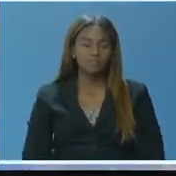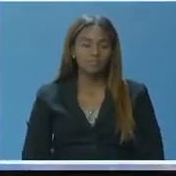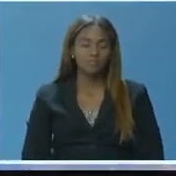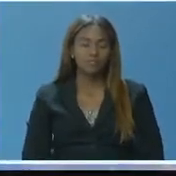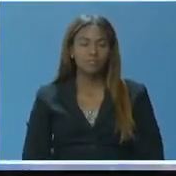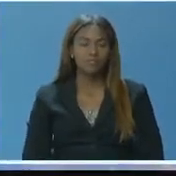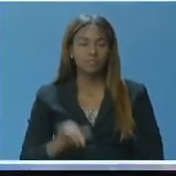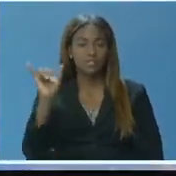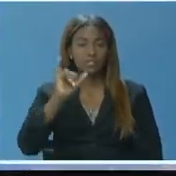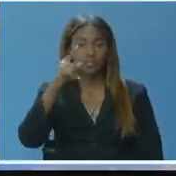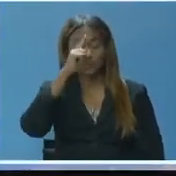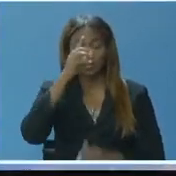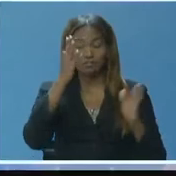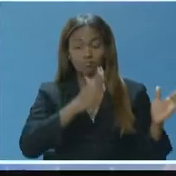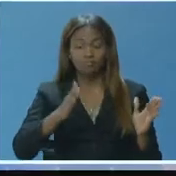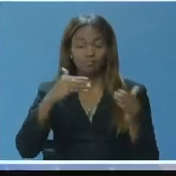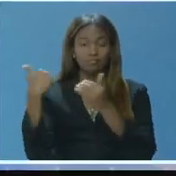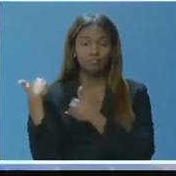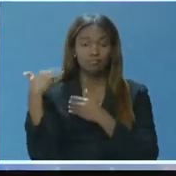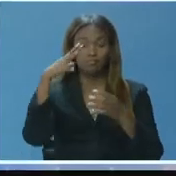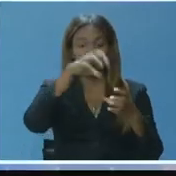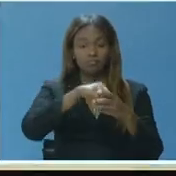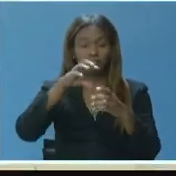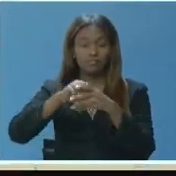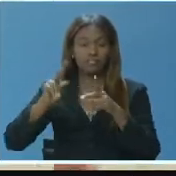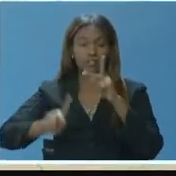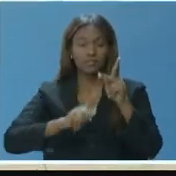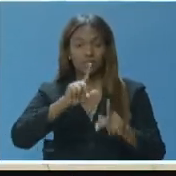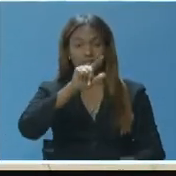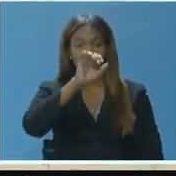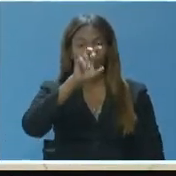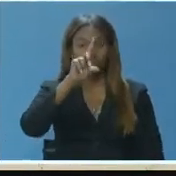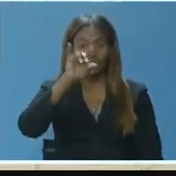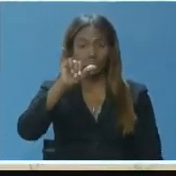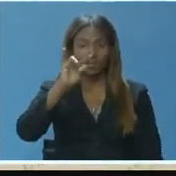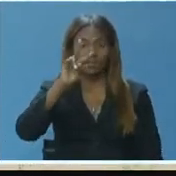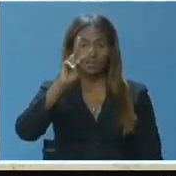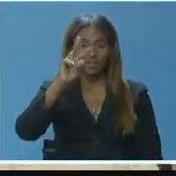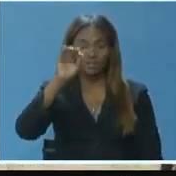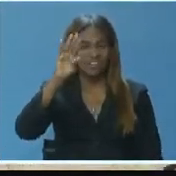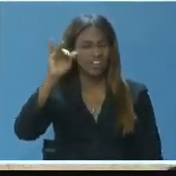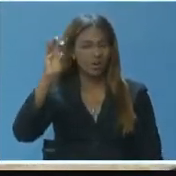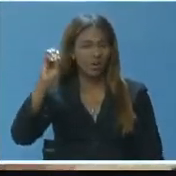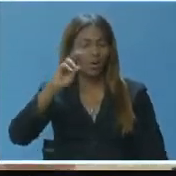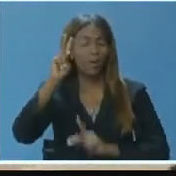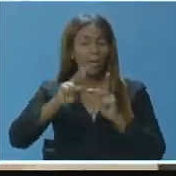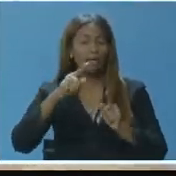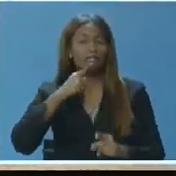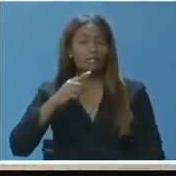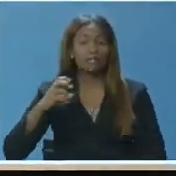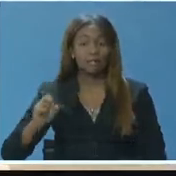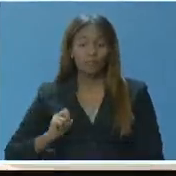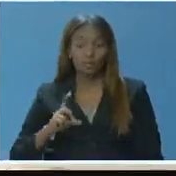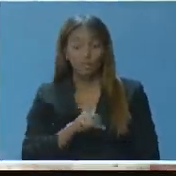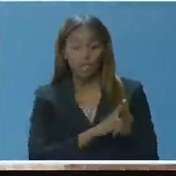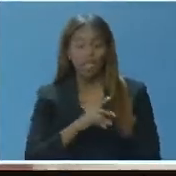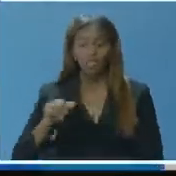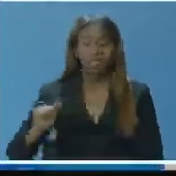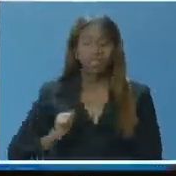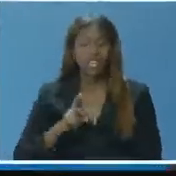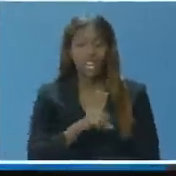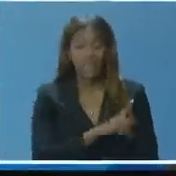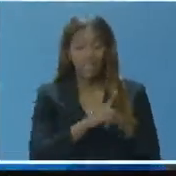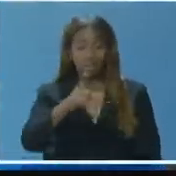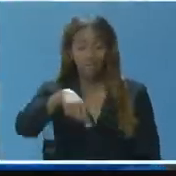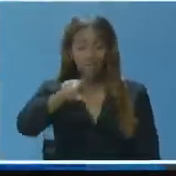Señores, y es que para la coordinadora de Participación Ciudadana, Lady Blanco, ante la vinculación de congresistas y funcionarios en redes mafiosas, como